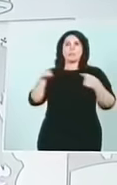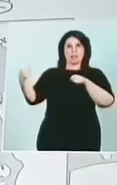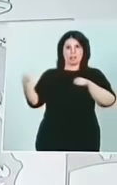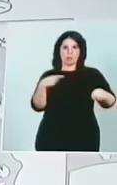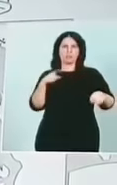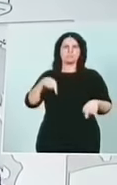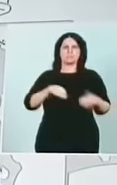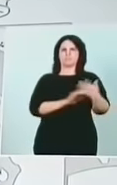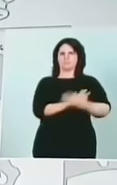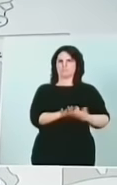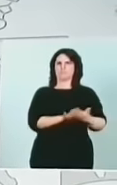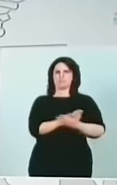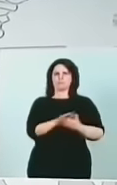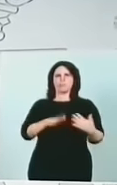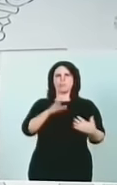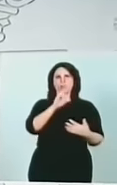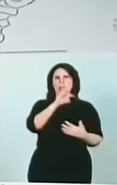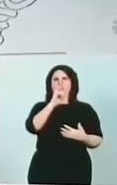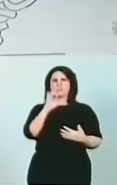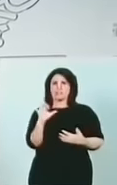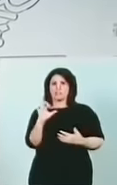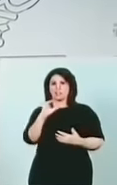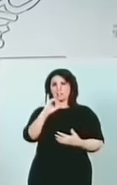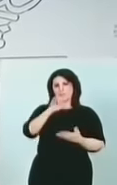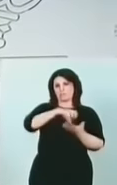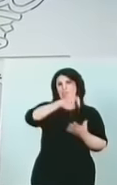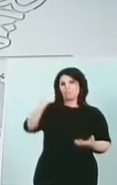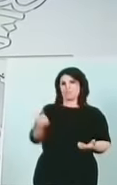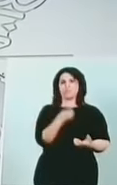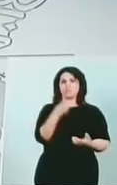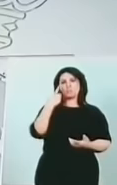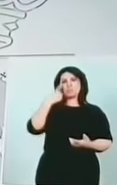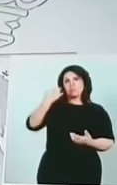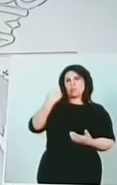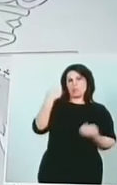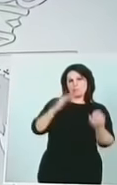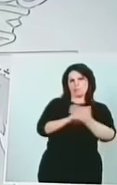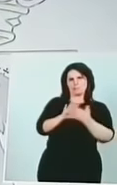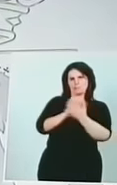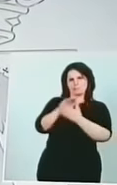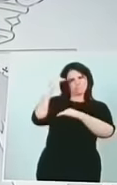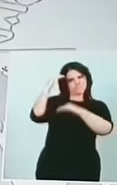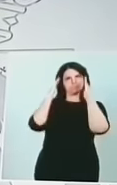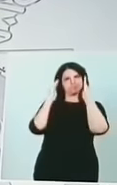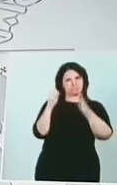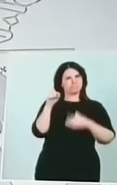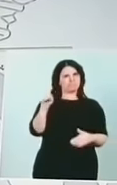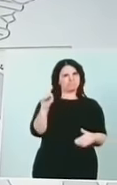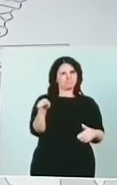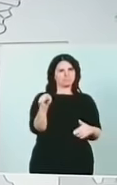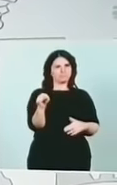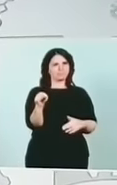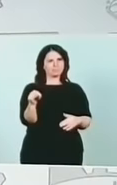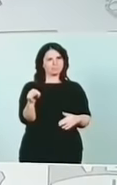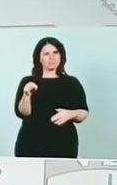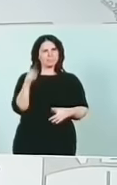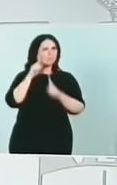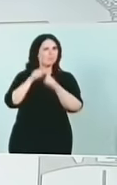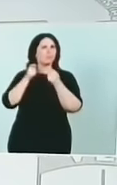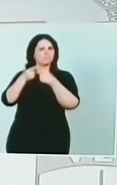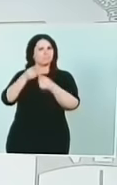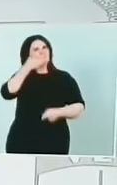CETIs son una realidad que tenemos que abordar y tenemos que abordarla para dignificarla. En eso está el gobierno